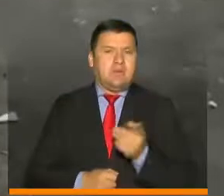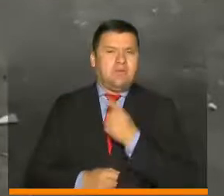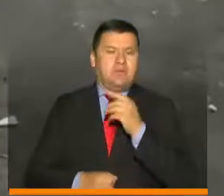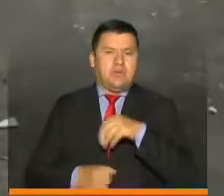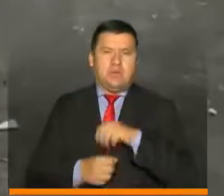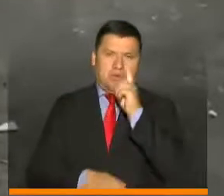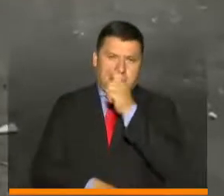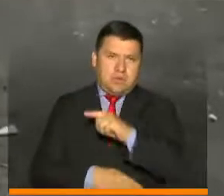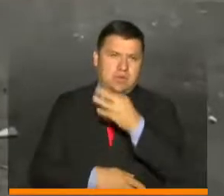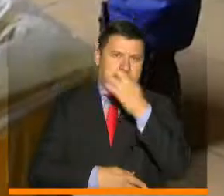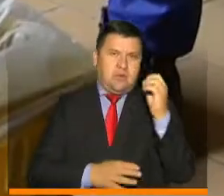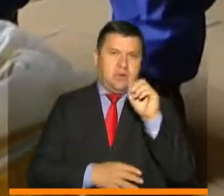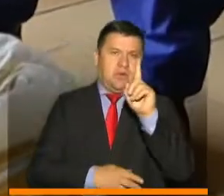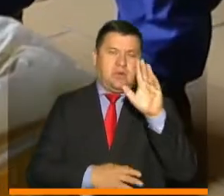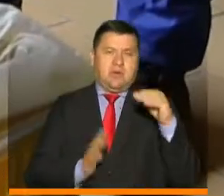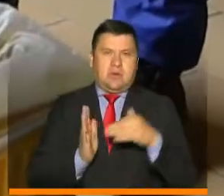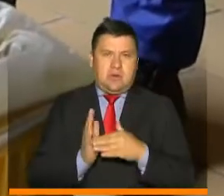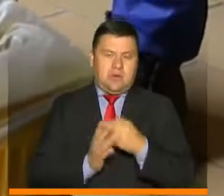a